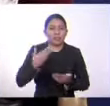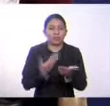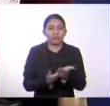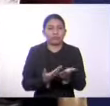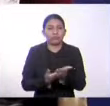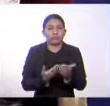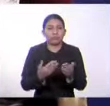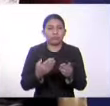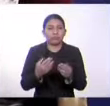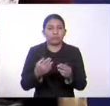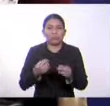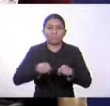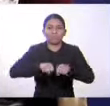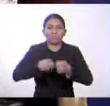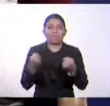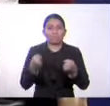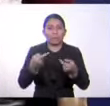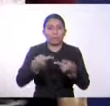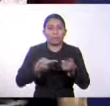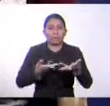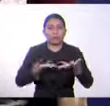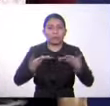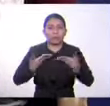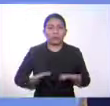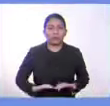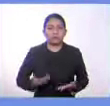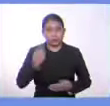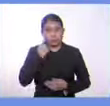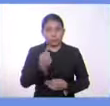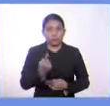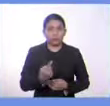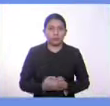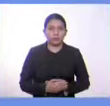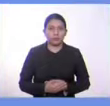la violación a los derechos humanos. Veámoslo.